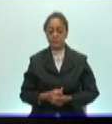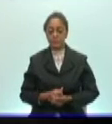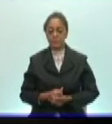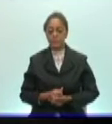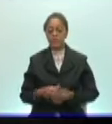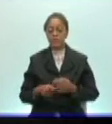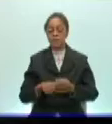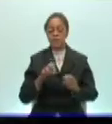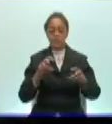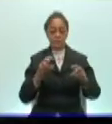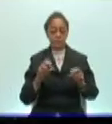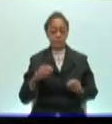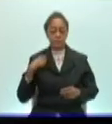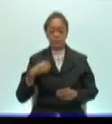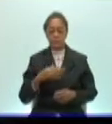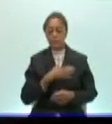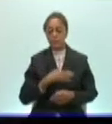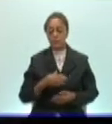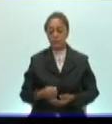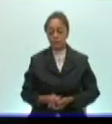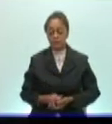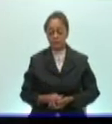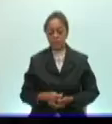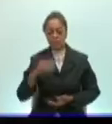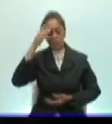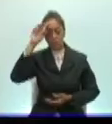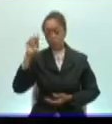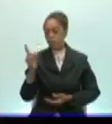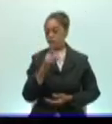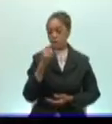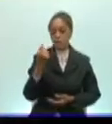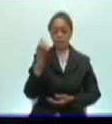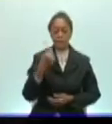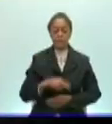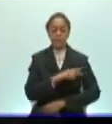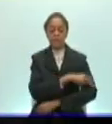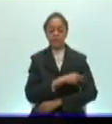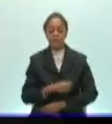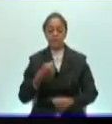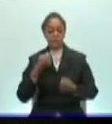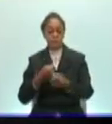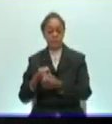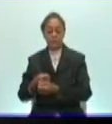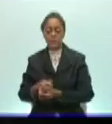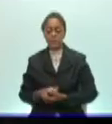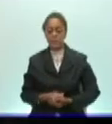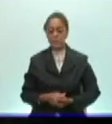señores delegados, Cuba no era el primer país agredido.